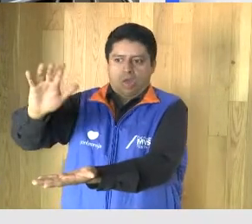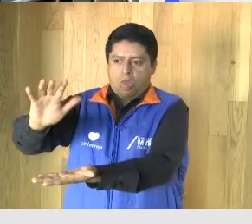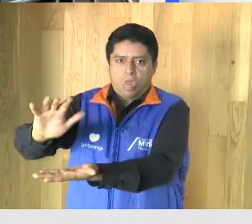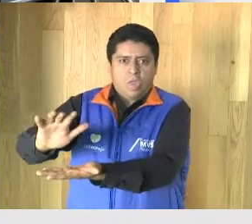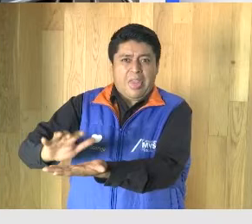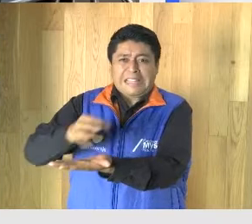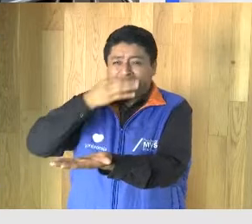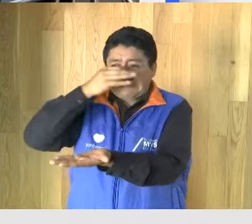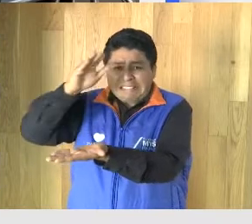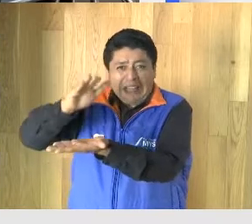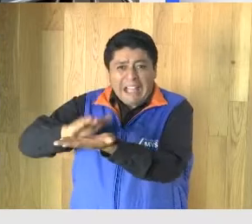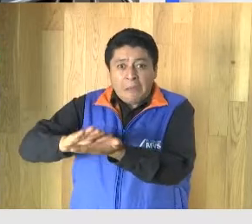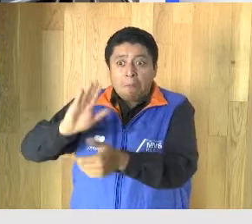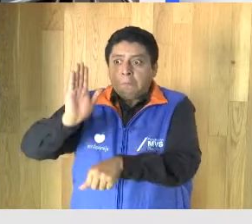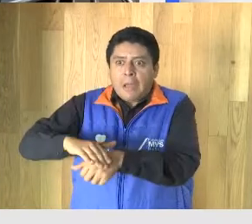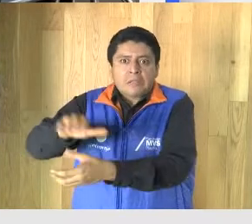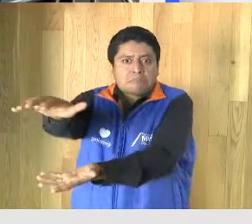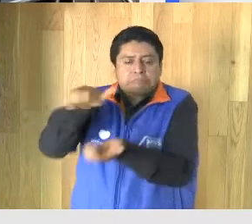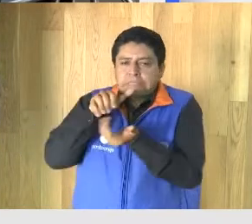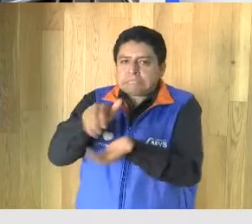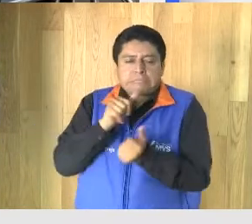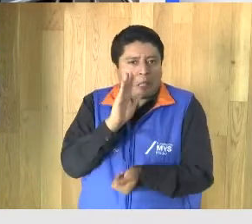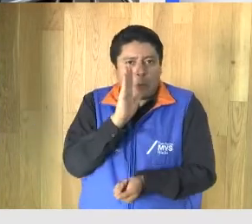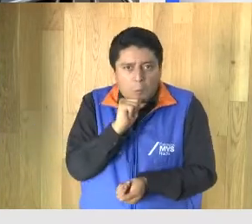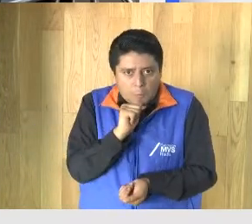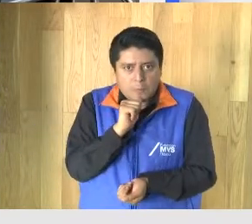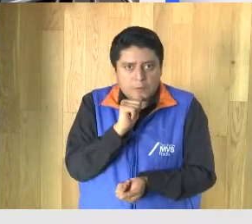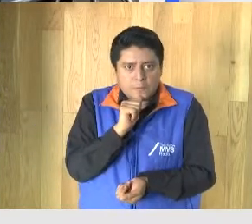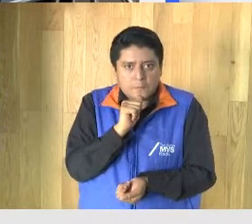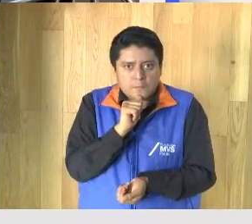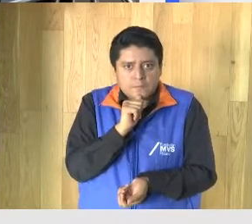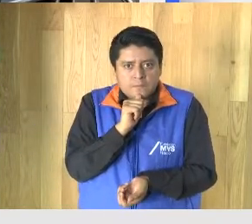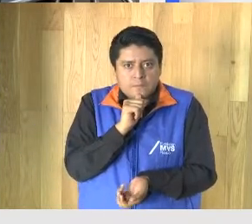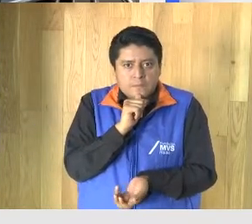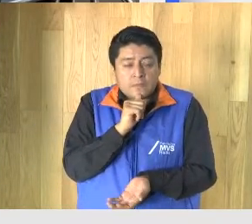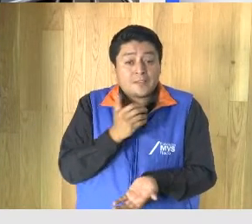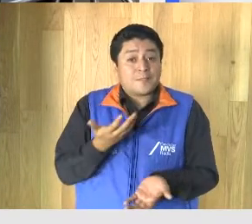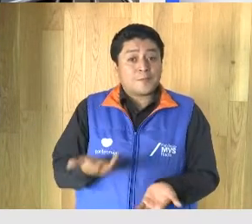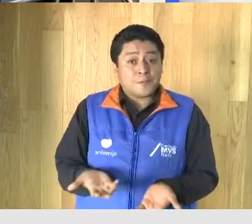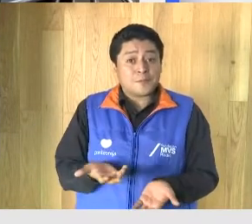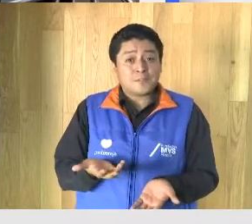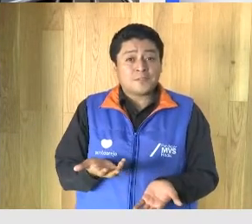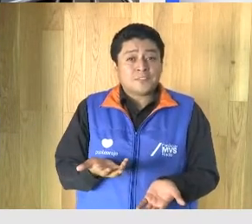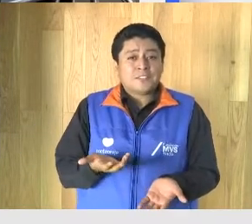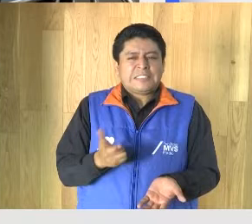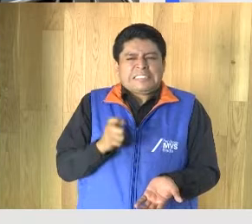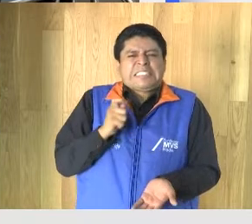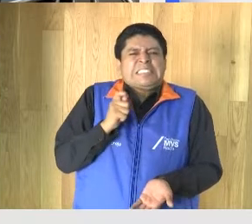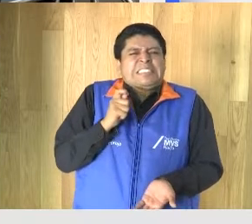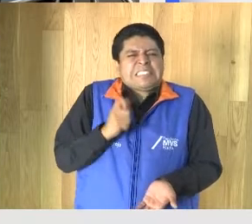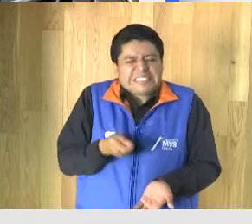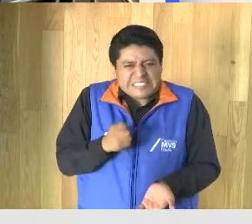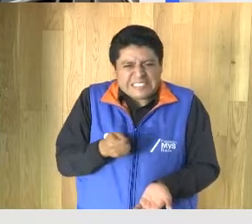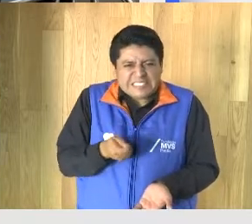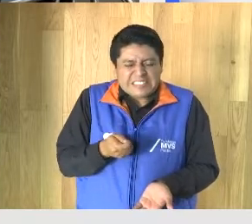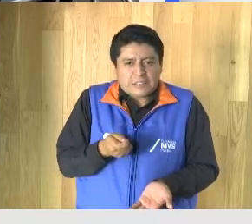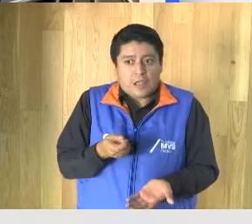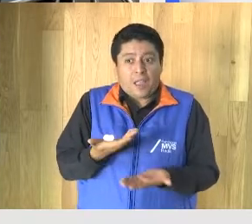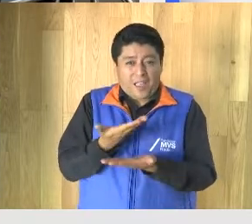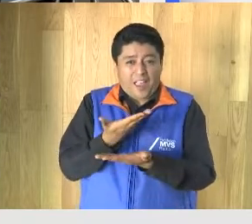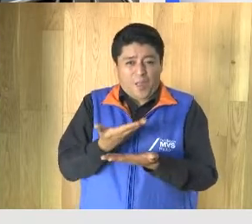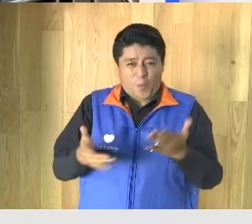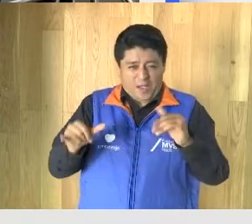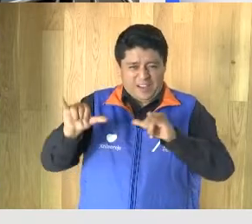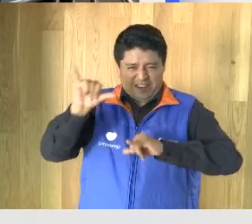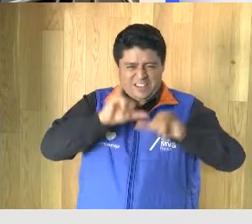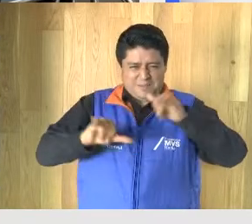materias primas. Eso ha hecho que estemos llegando a que varios elementos de la tabla periódica,